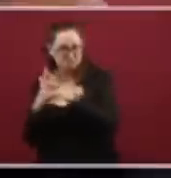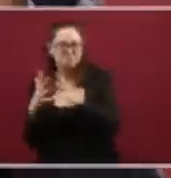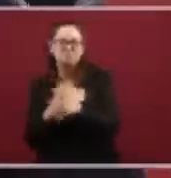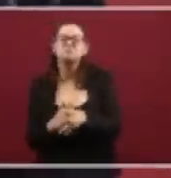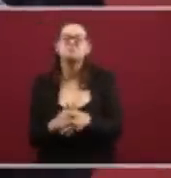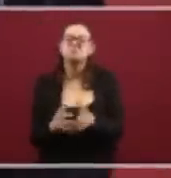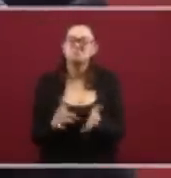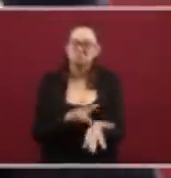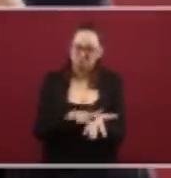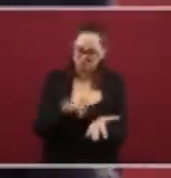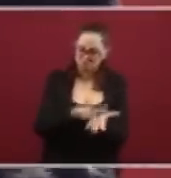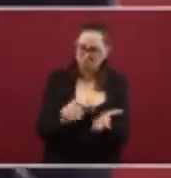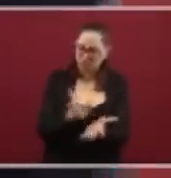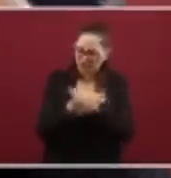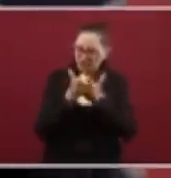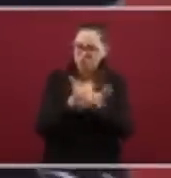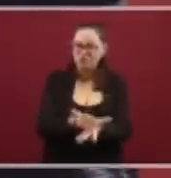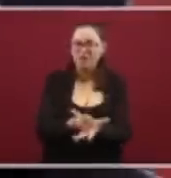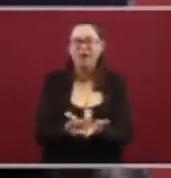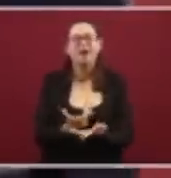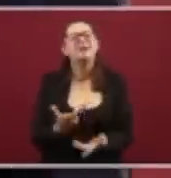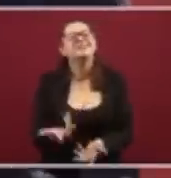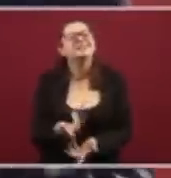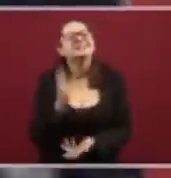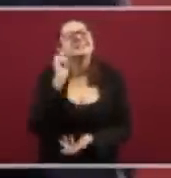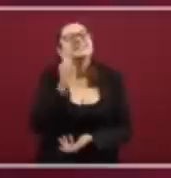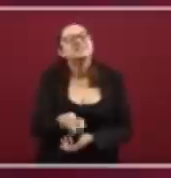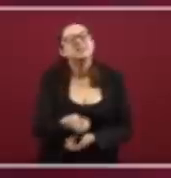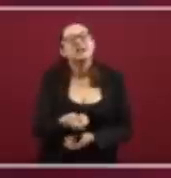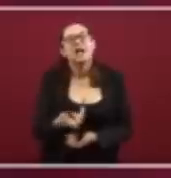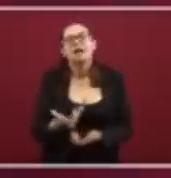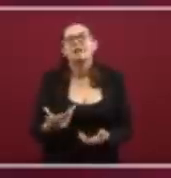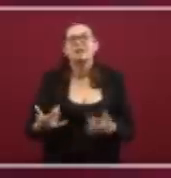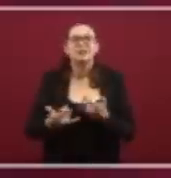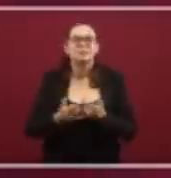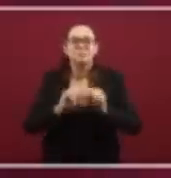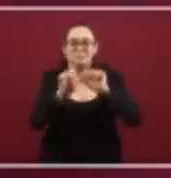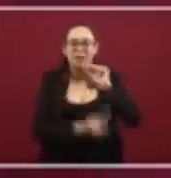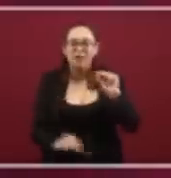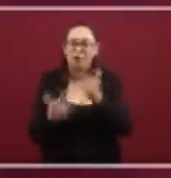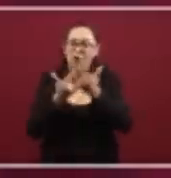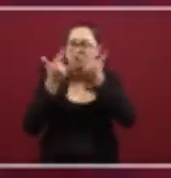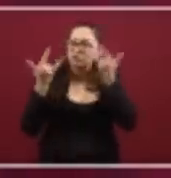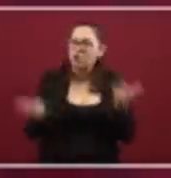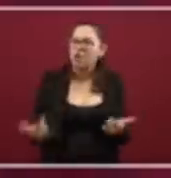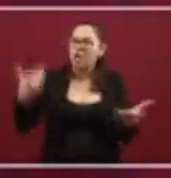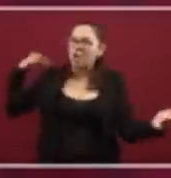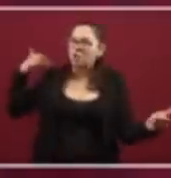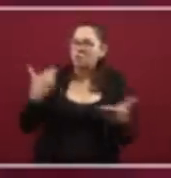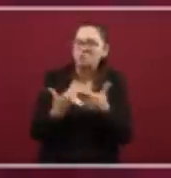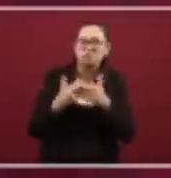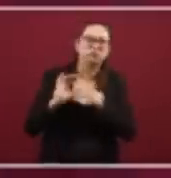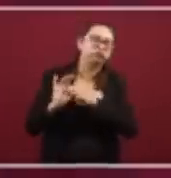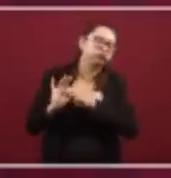estadounidenses estos son vínculos allí muy estrechos texas